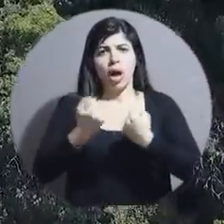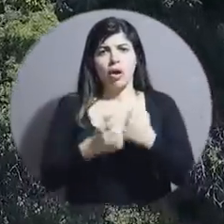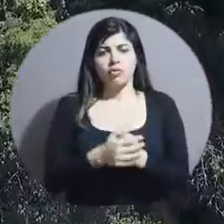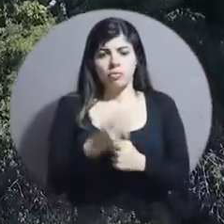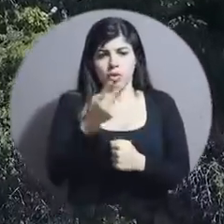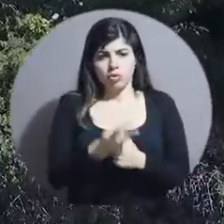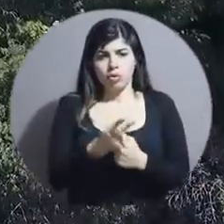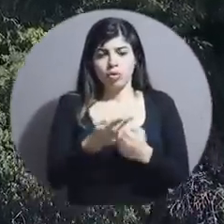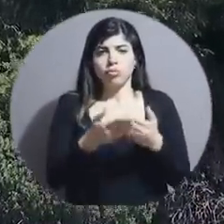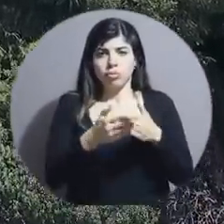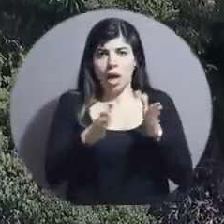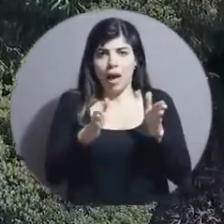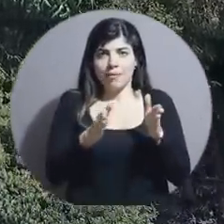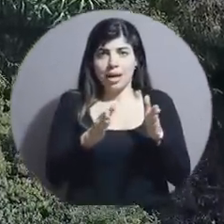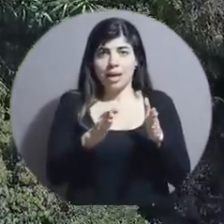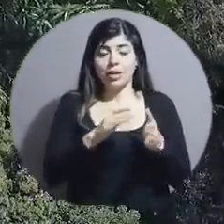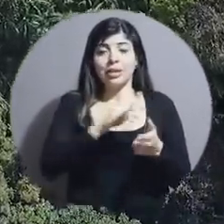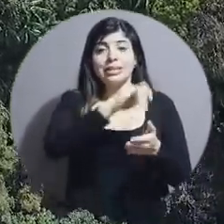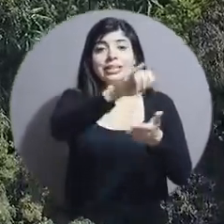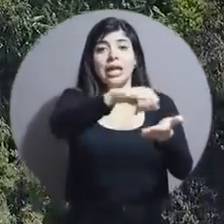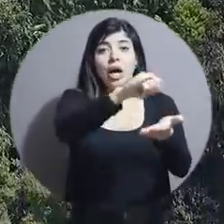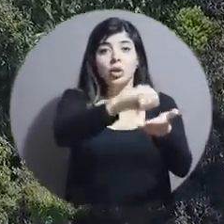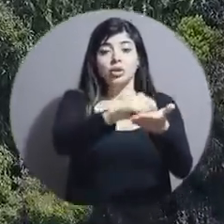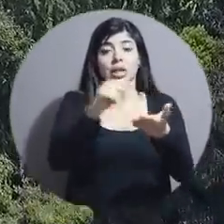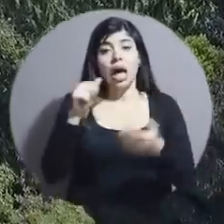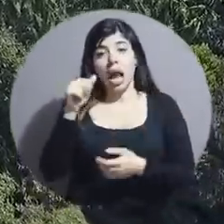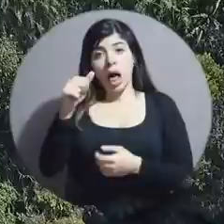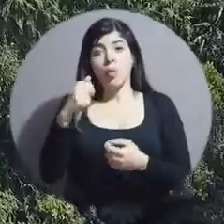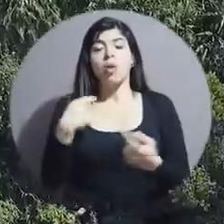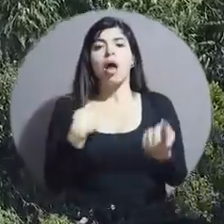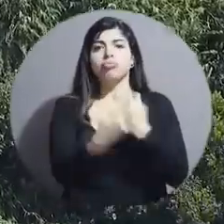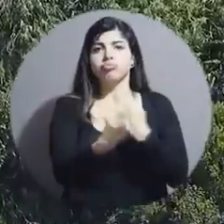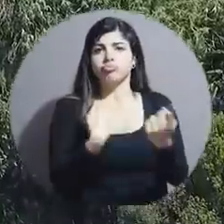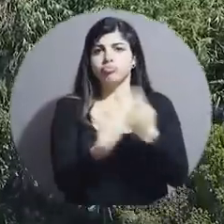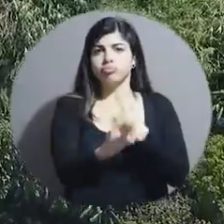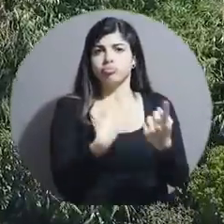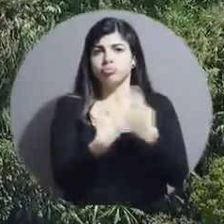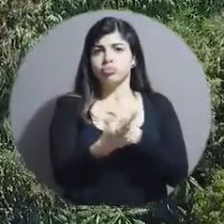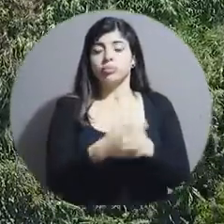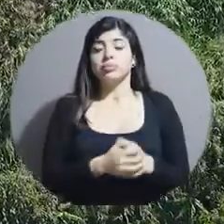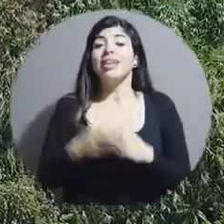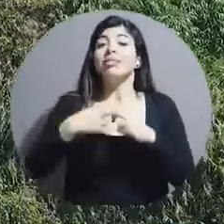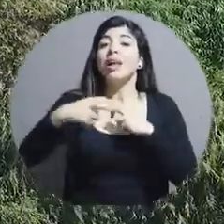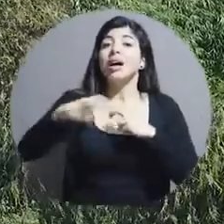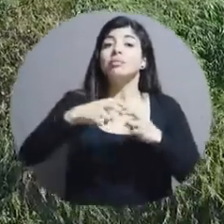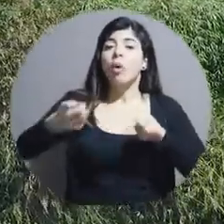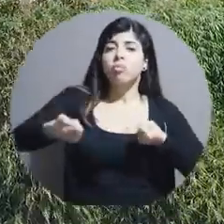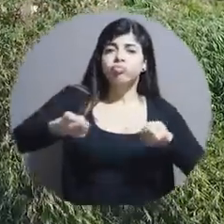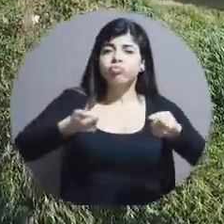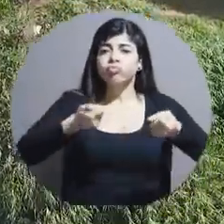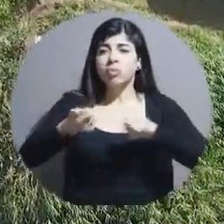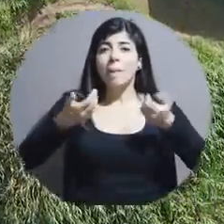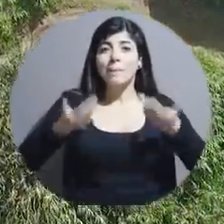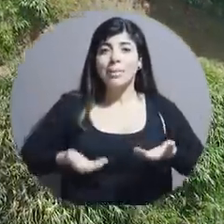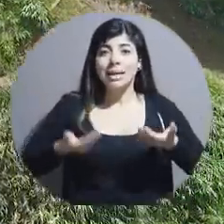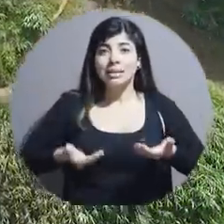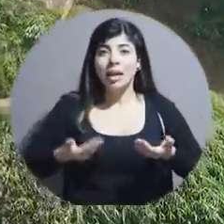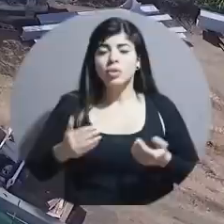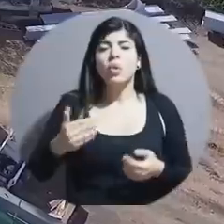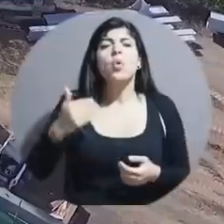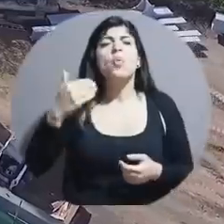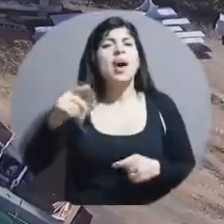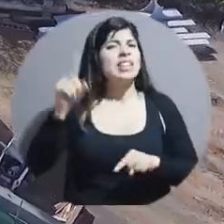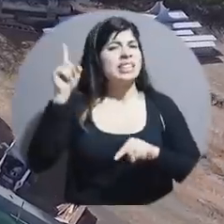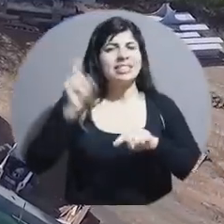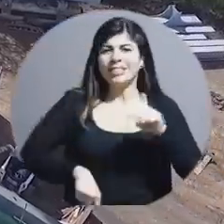los 2 carriles habilitados desde y hacia San José y Alajuela. En el caso del transporte de carga pesada, no